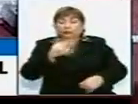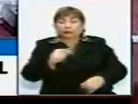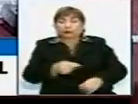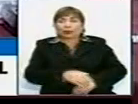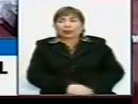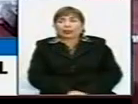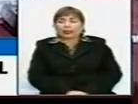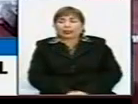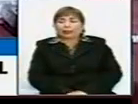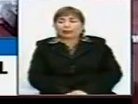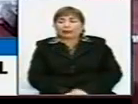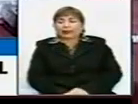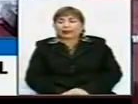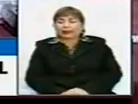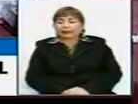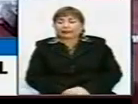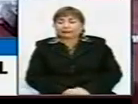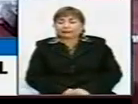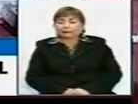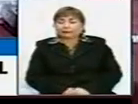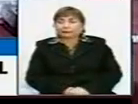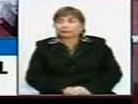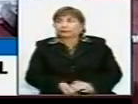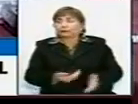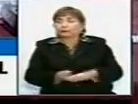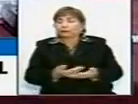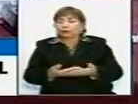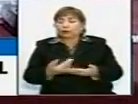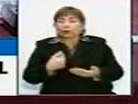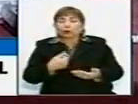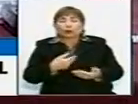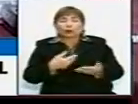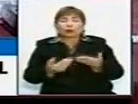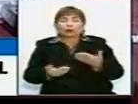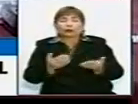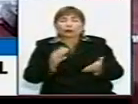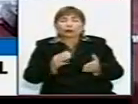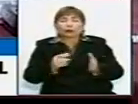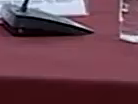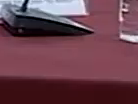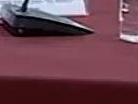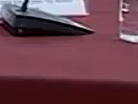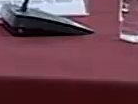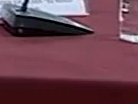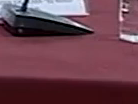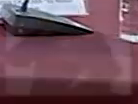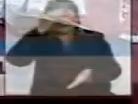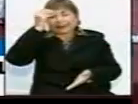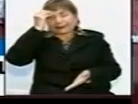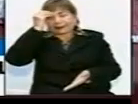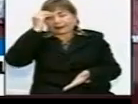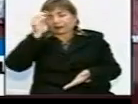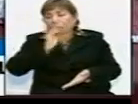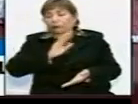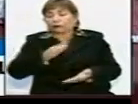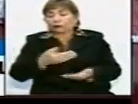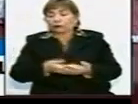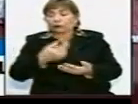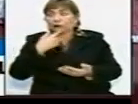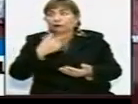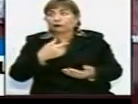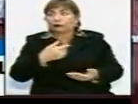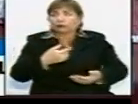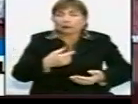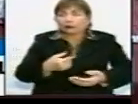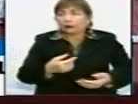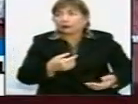entonces las acciones que nosotros hemos llevado a cabo como consecuencia de las lecciones aprendidas porque esto es repetitivo si no hacemos